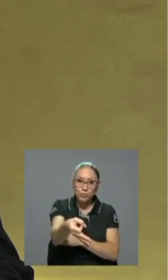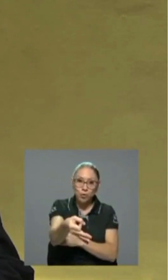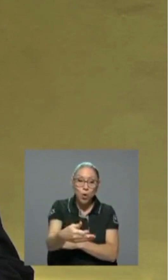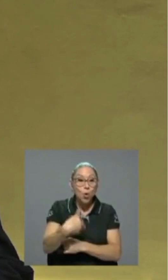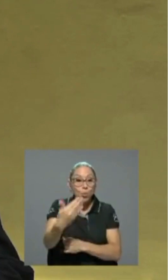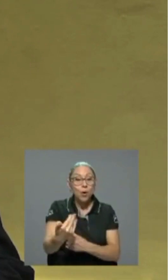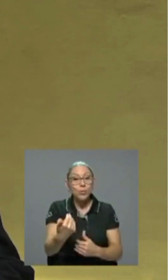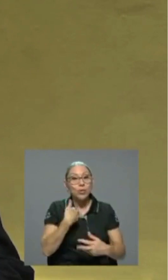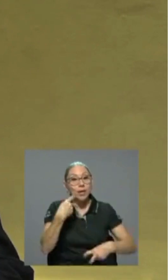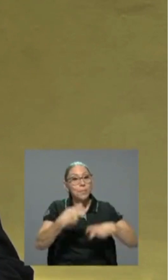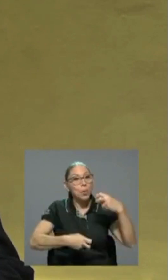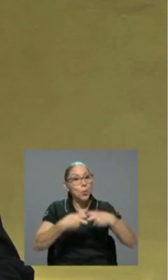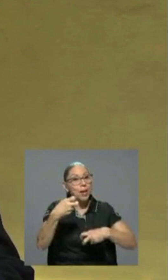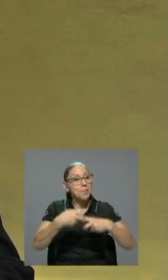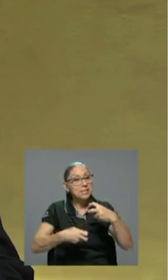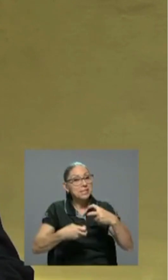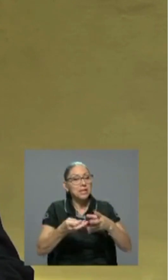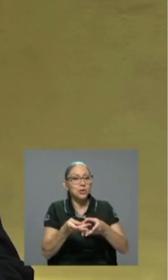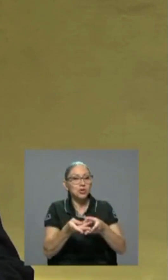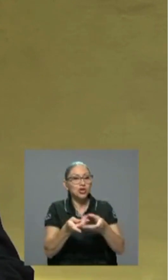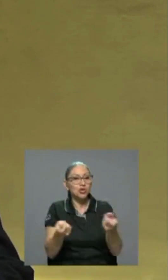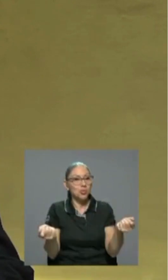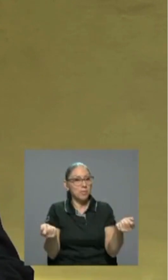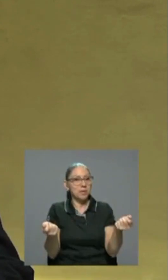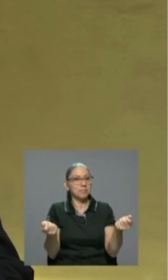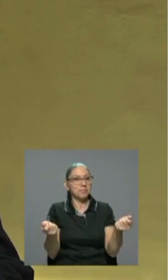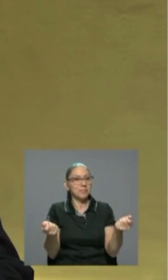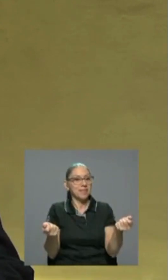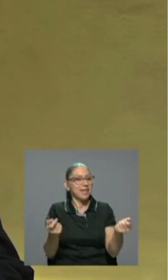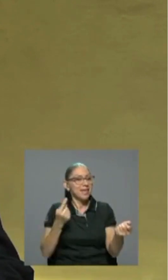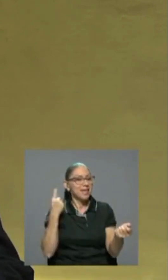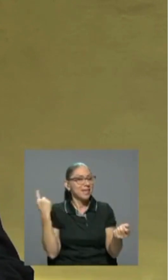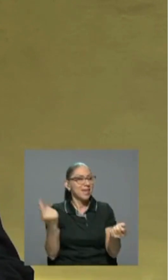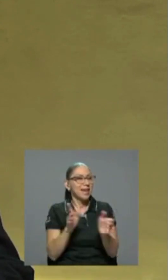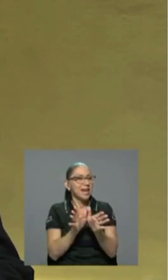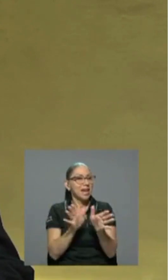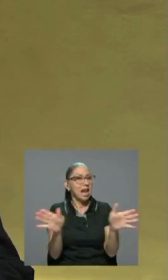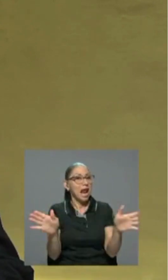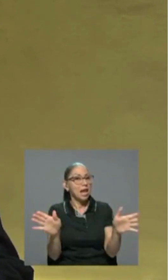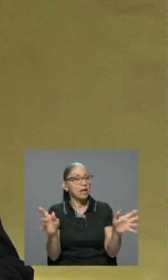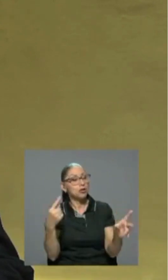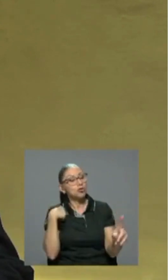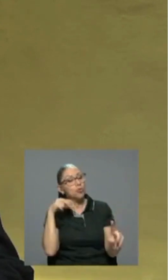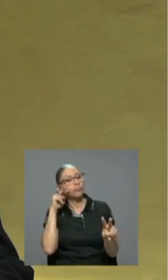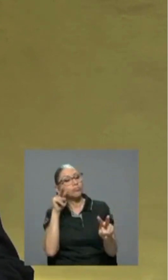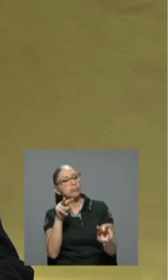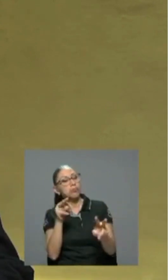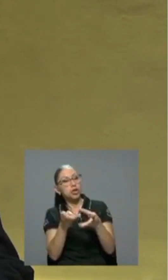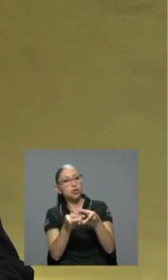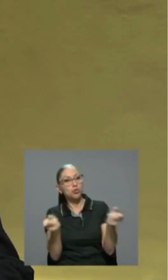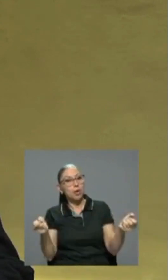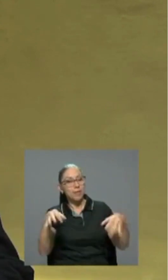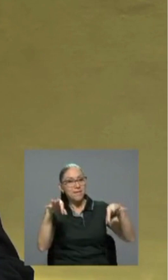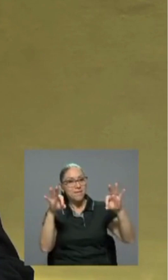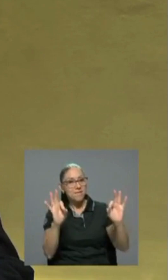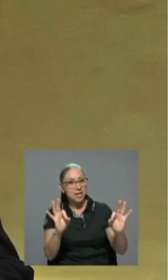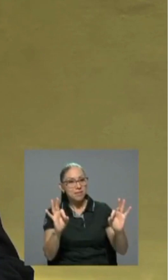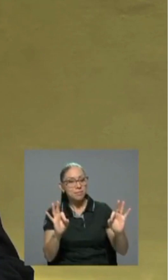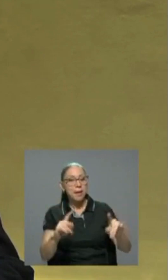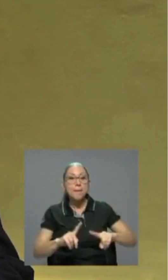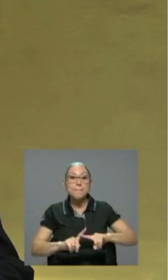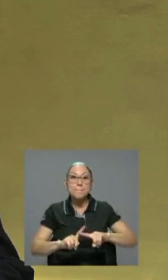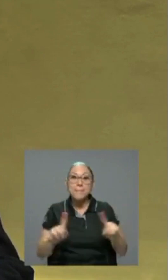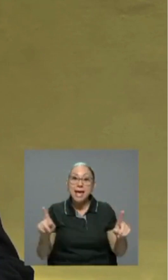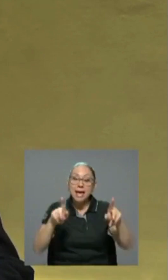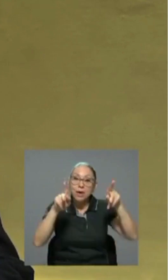los resuelve, y en general los resuelve desde mi óptica bien, pero quien